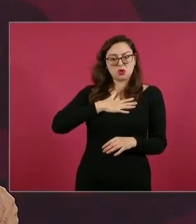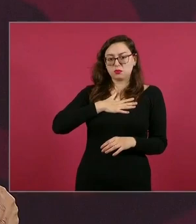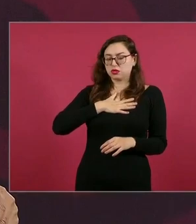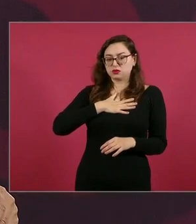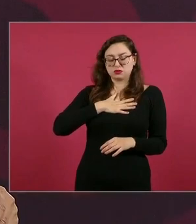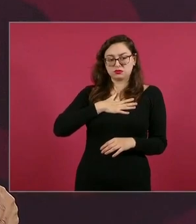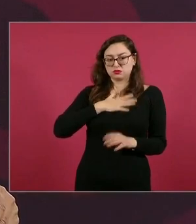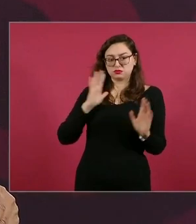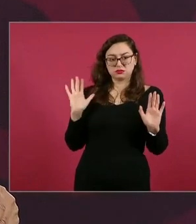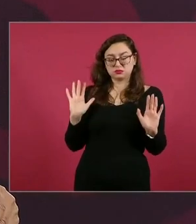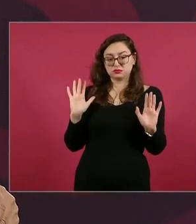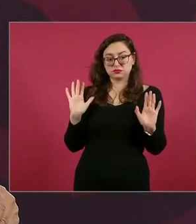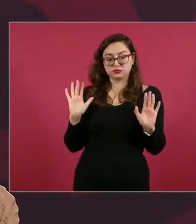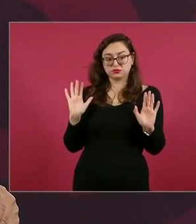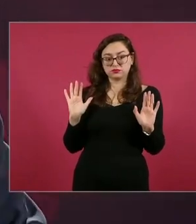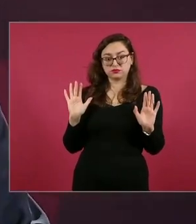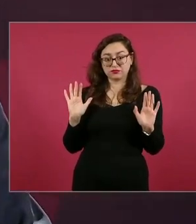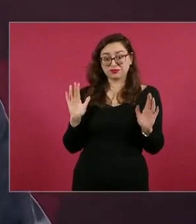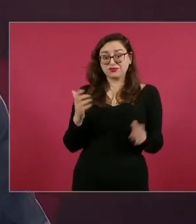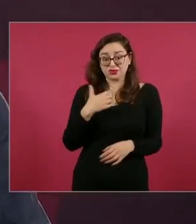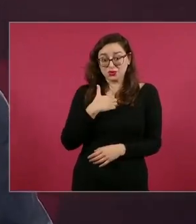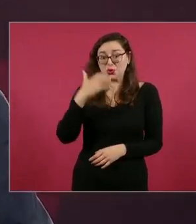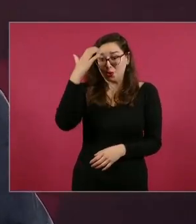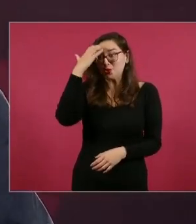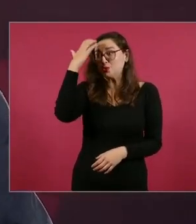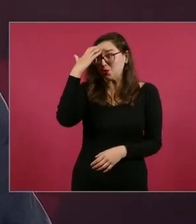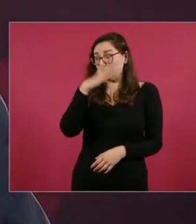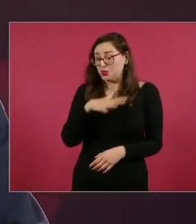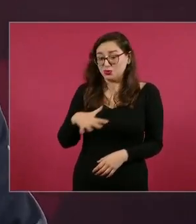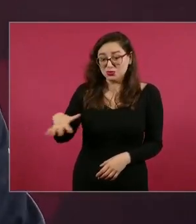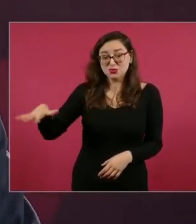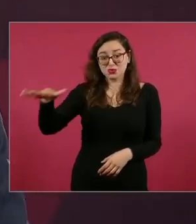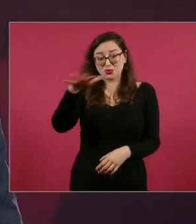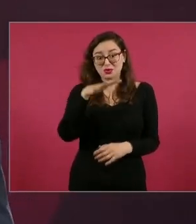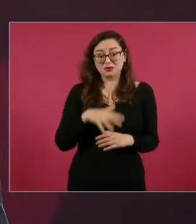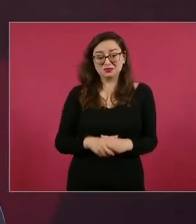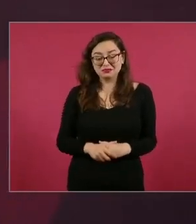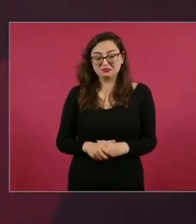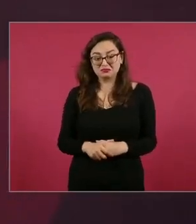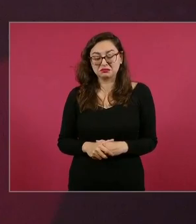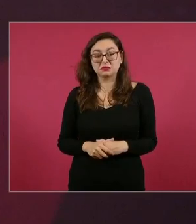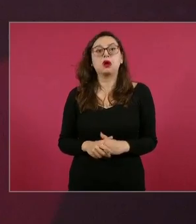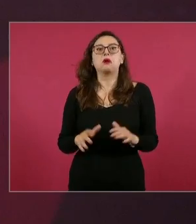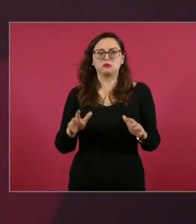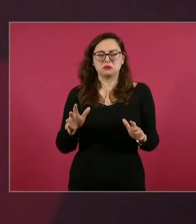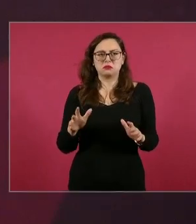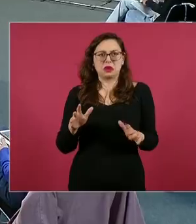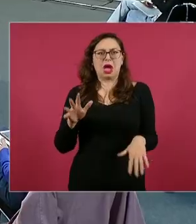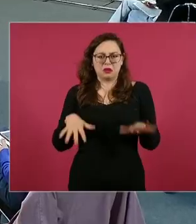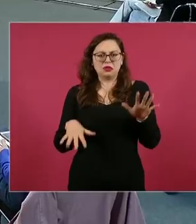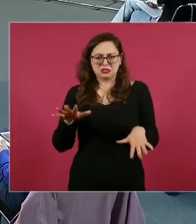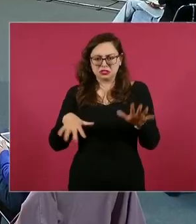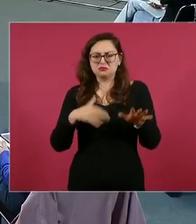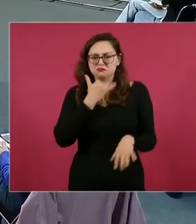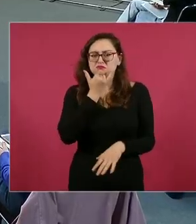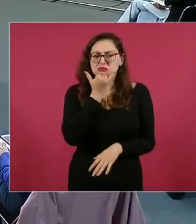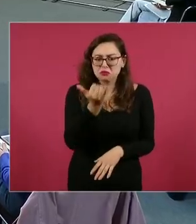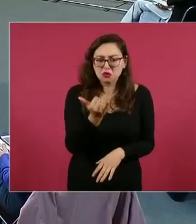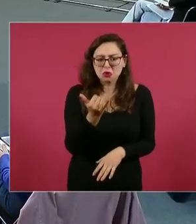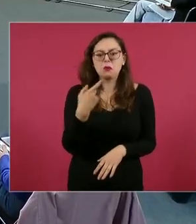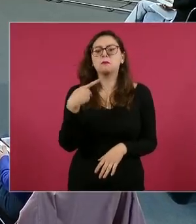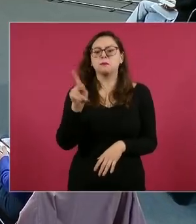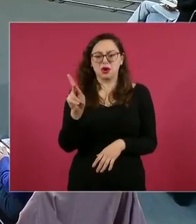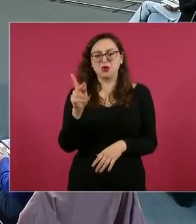Sí y conozco o sea este puedo estar equivocado sí Quién es